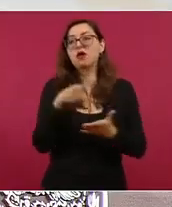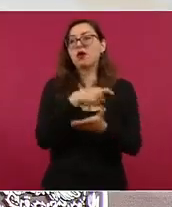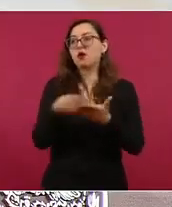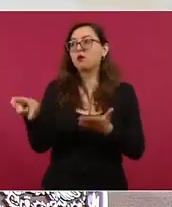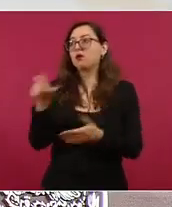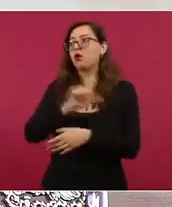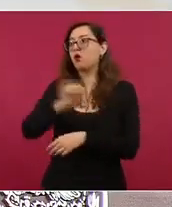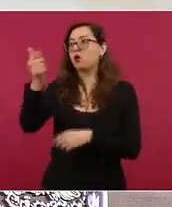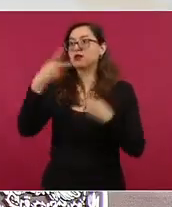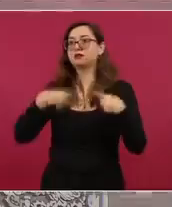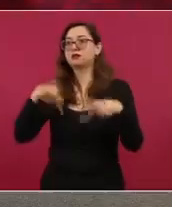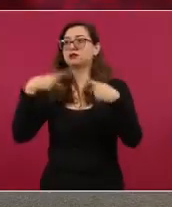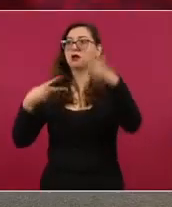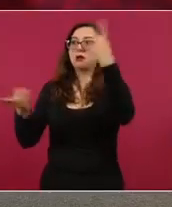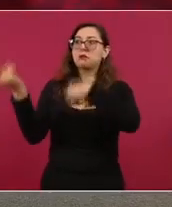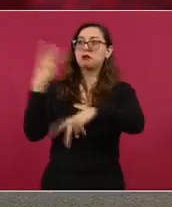hablado